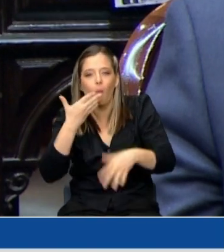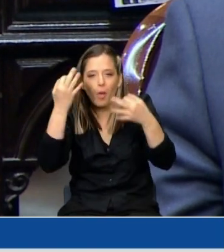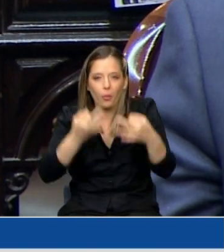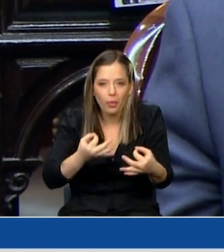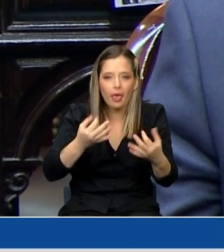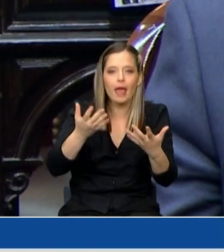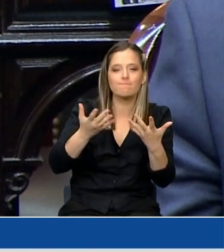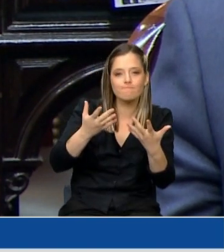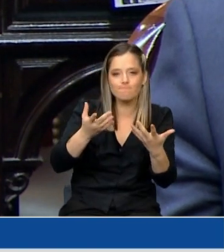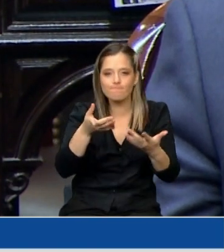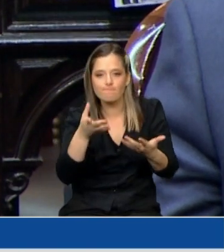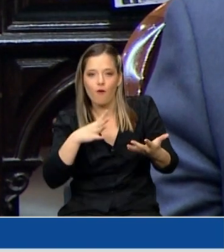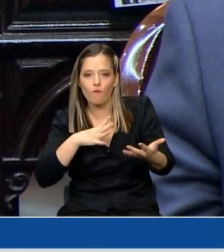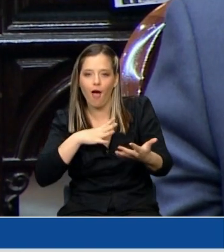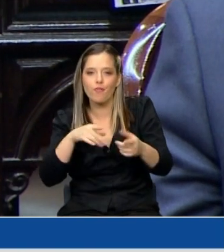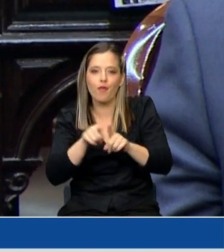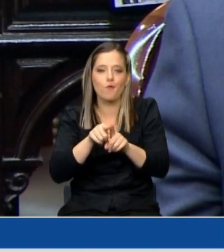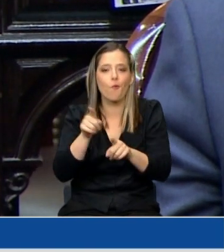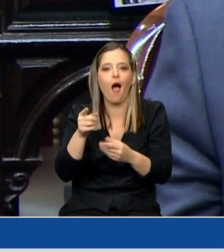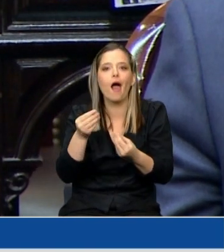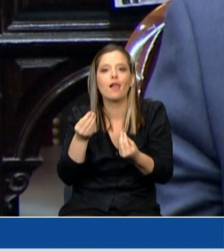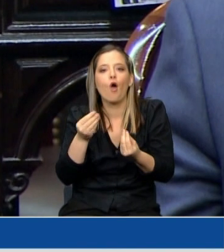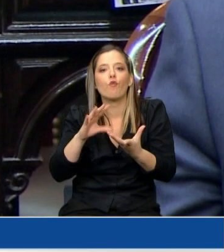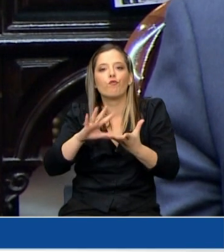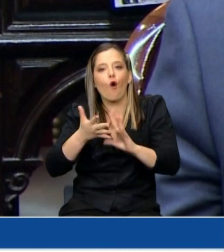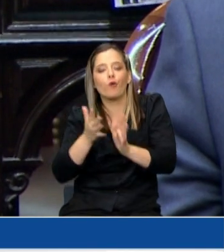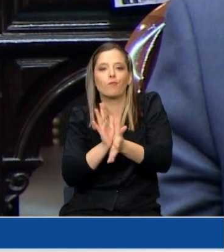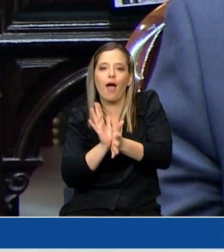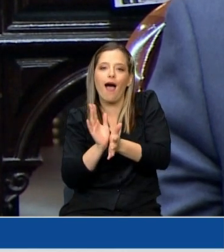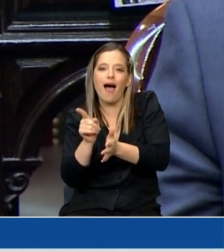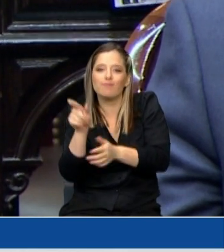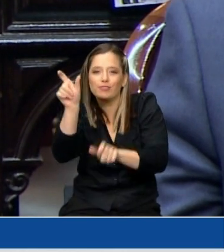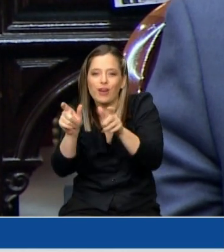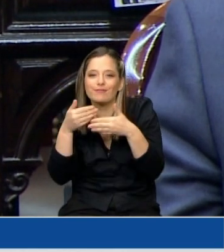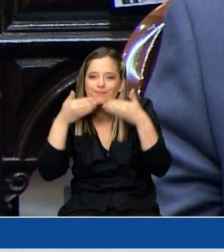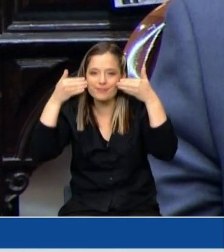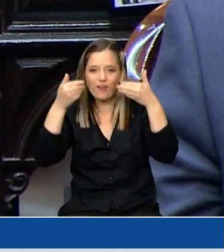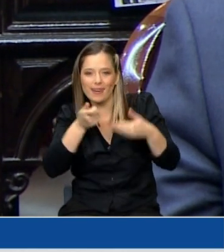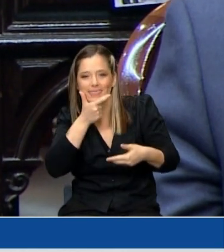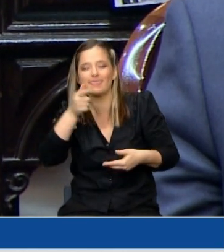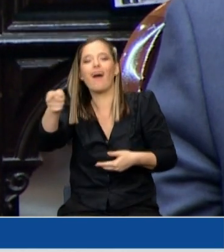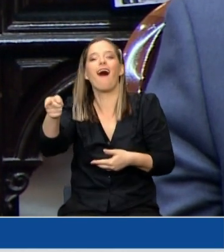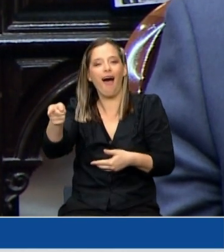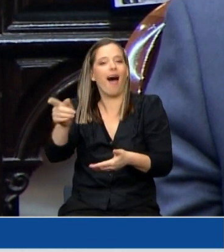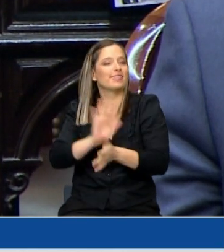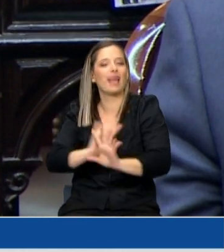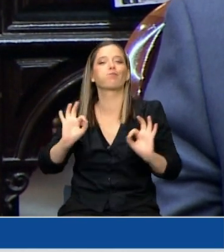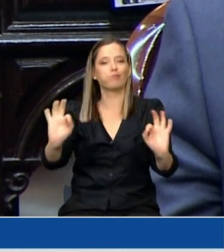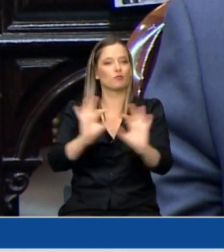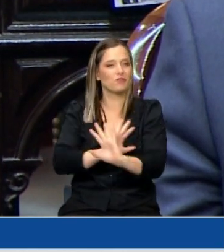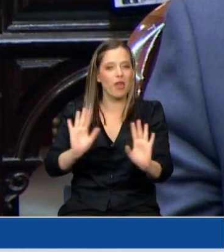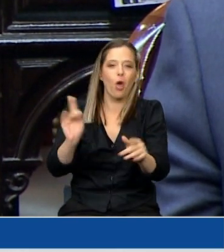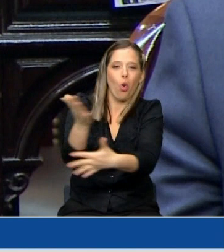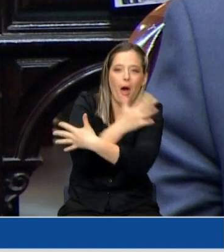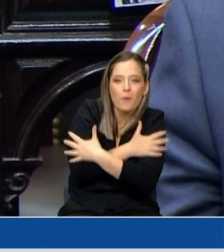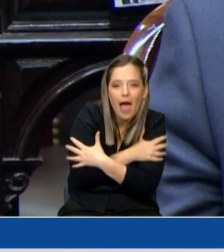bien, los reemplazan con una sonrisa, los reemplazan con un abrazo,